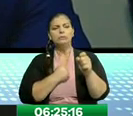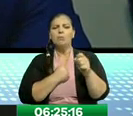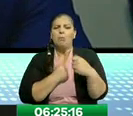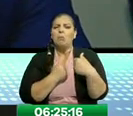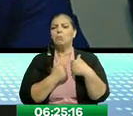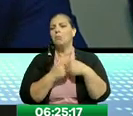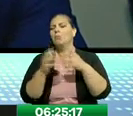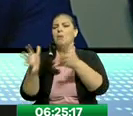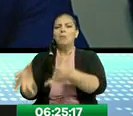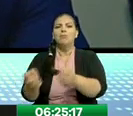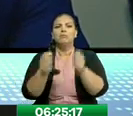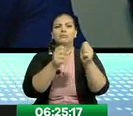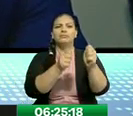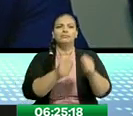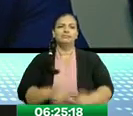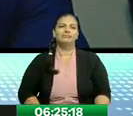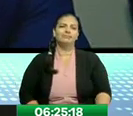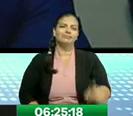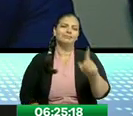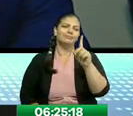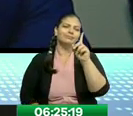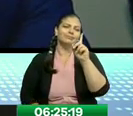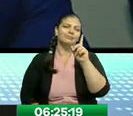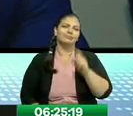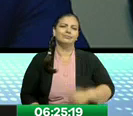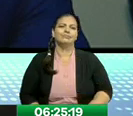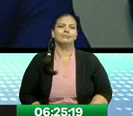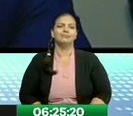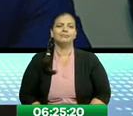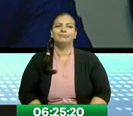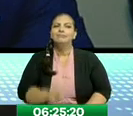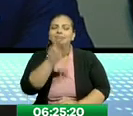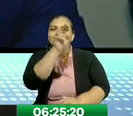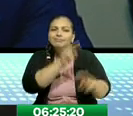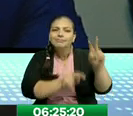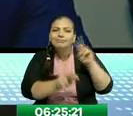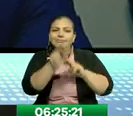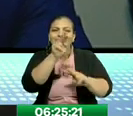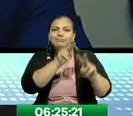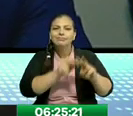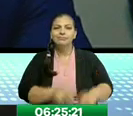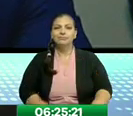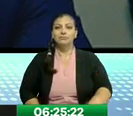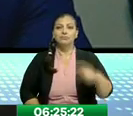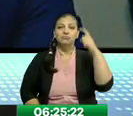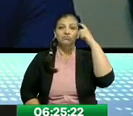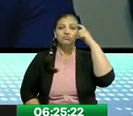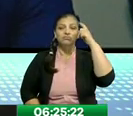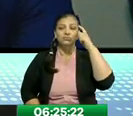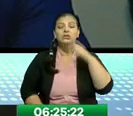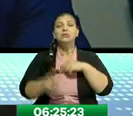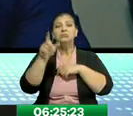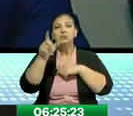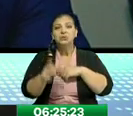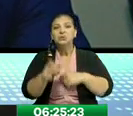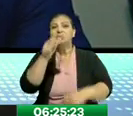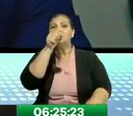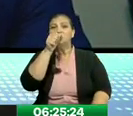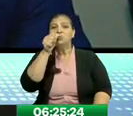el que está padeciendo este tipo de problemas, sino el entorno familiar se convierten en coadictos.